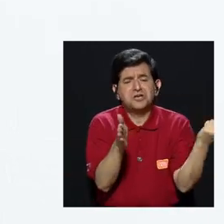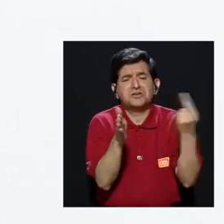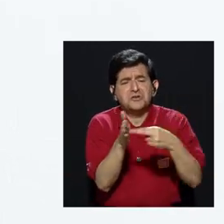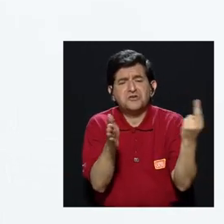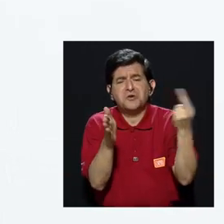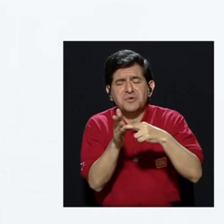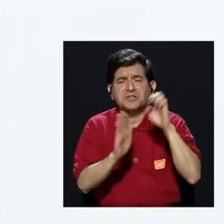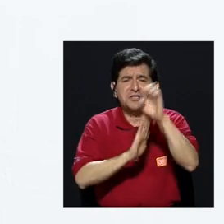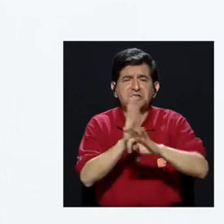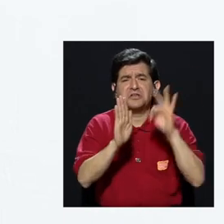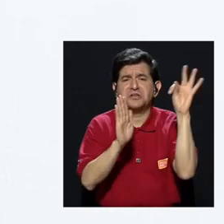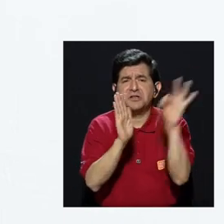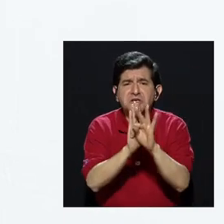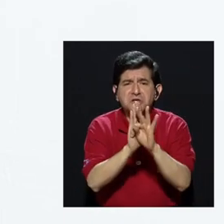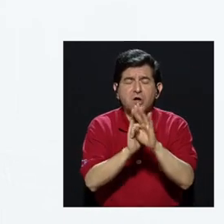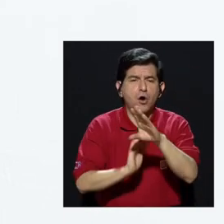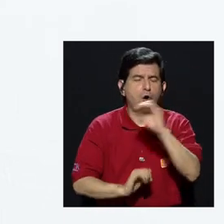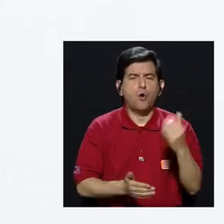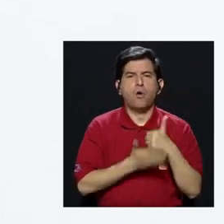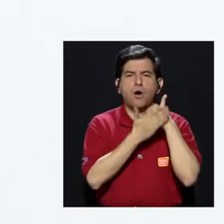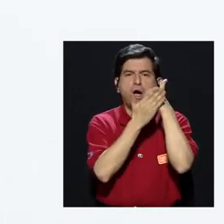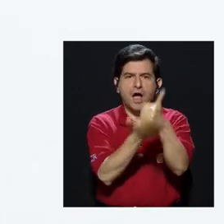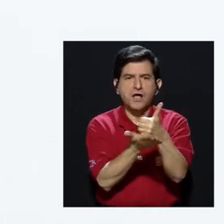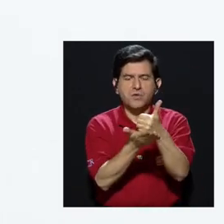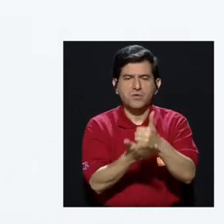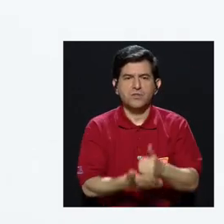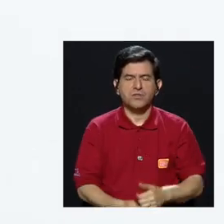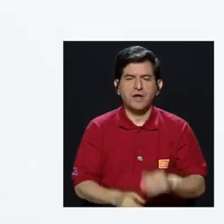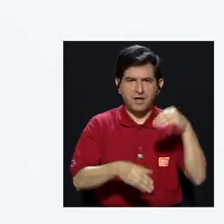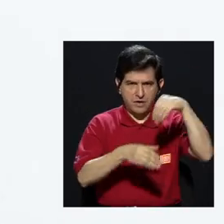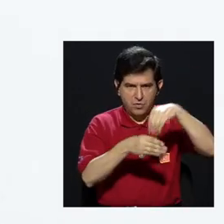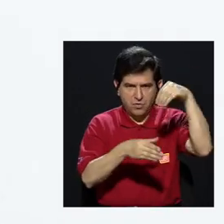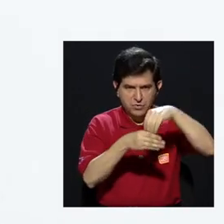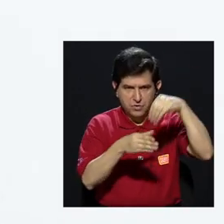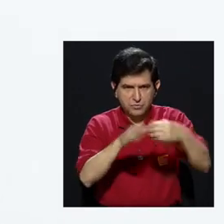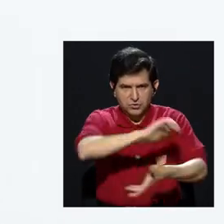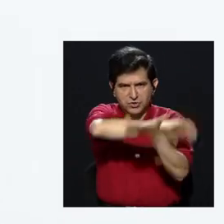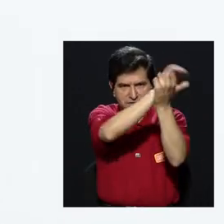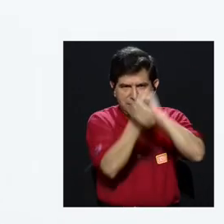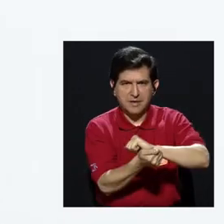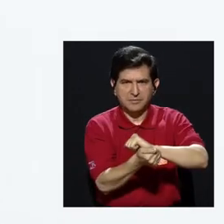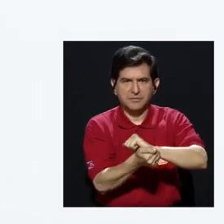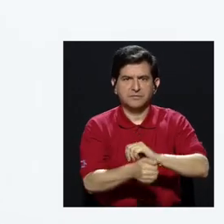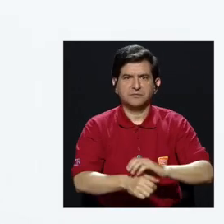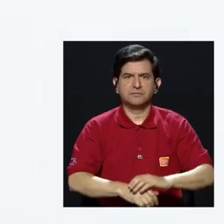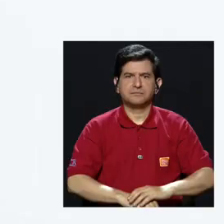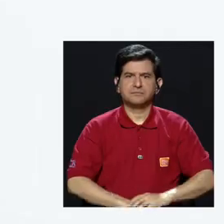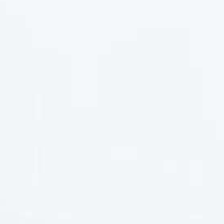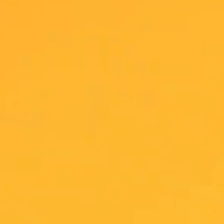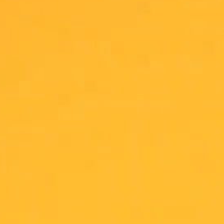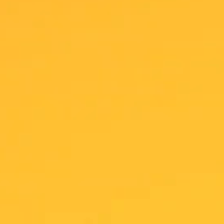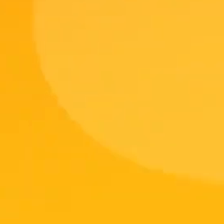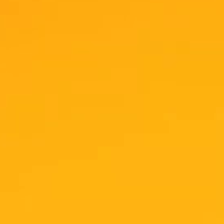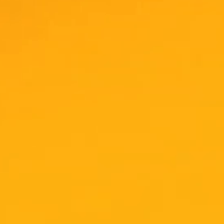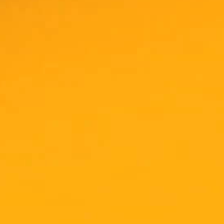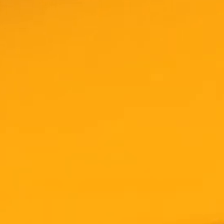siguen repitiendo los estereotipos o ayudamos a contribuir en el cambio.